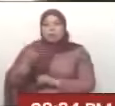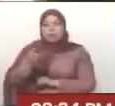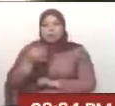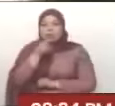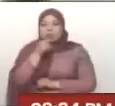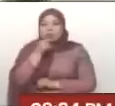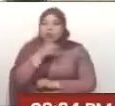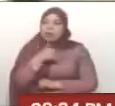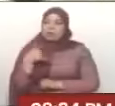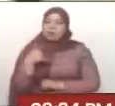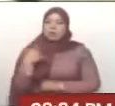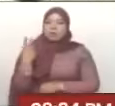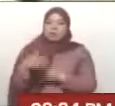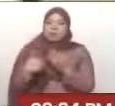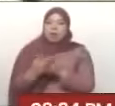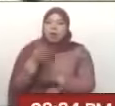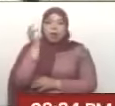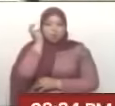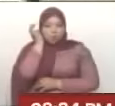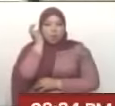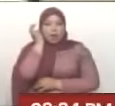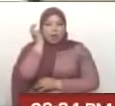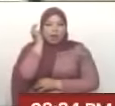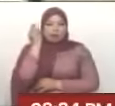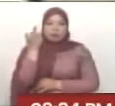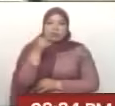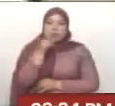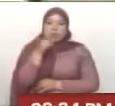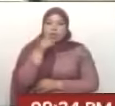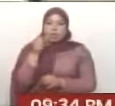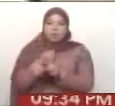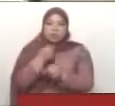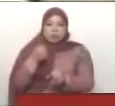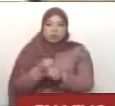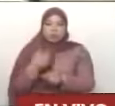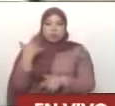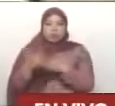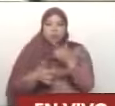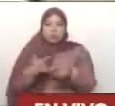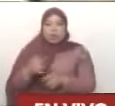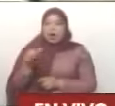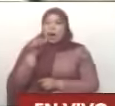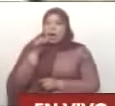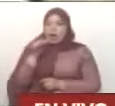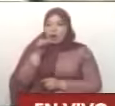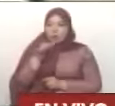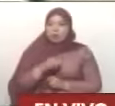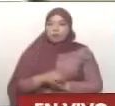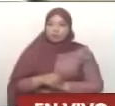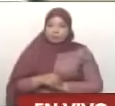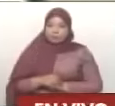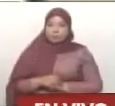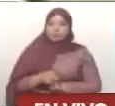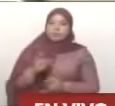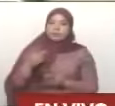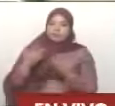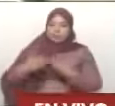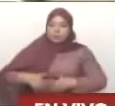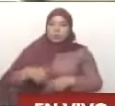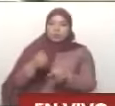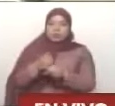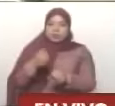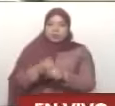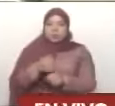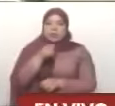que queremos llevar las mujeres, es las mini plantas potabilizadoras de agua en las comunidades. No lo conozco, ese proyecto.